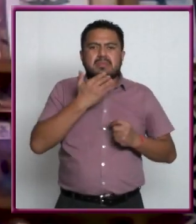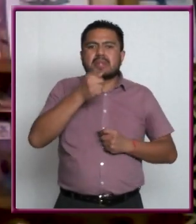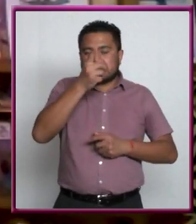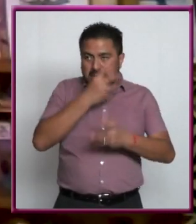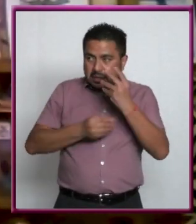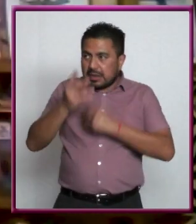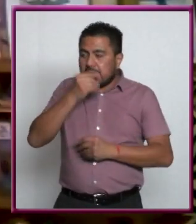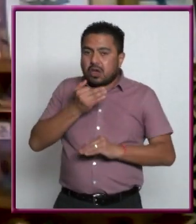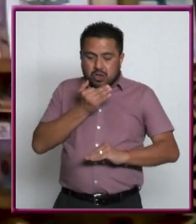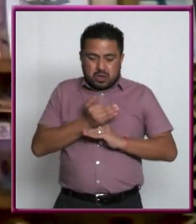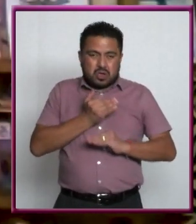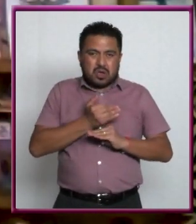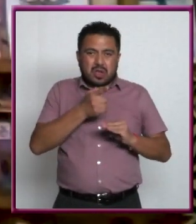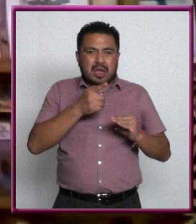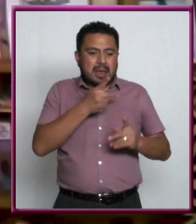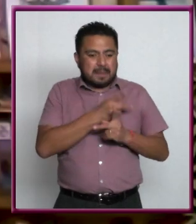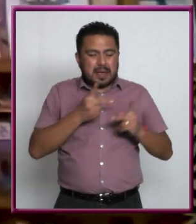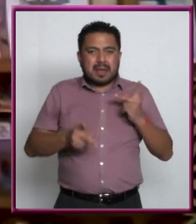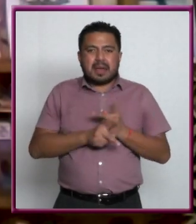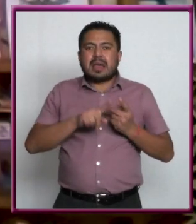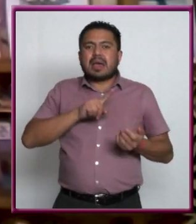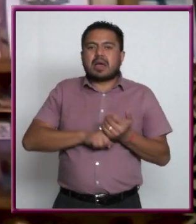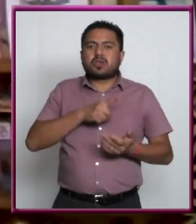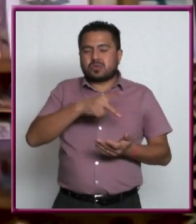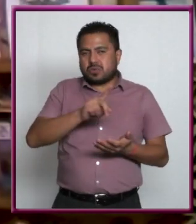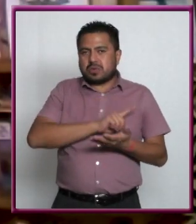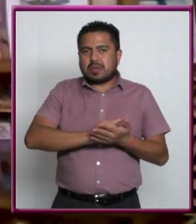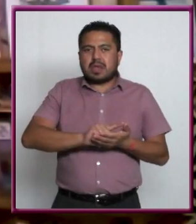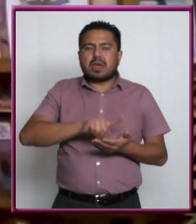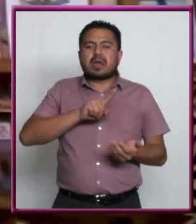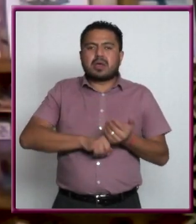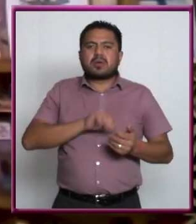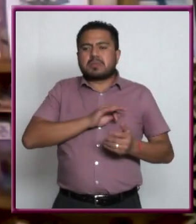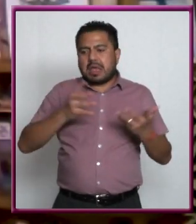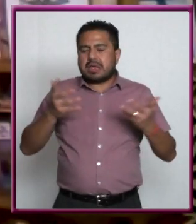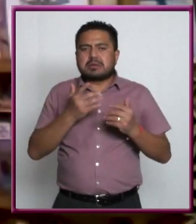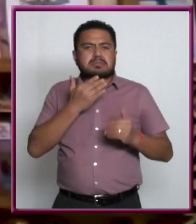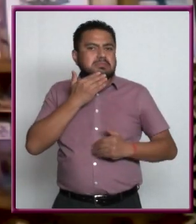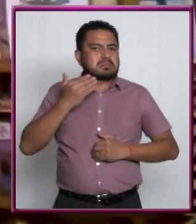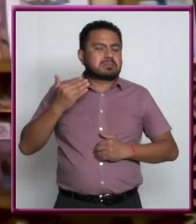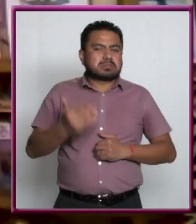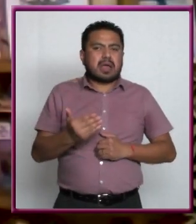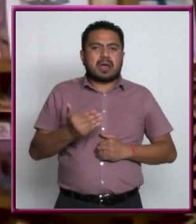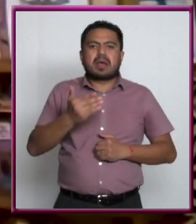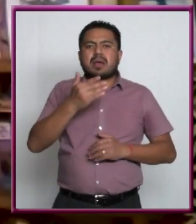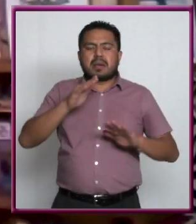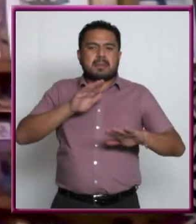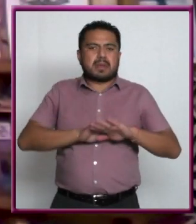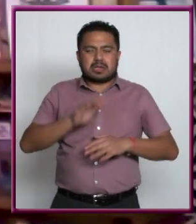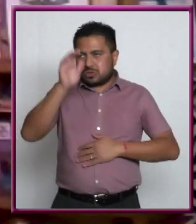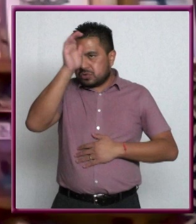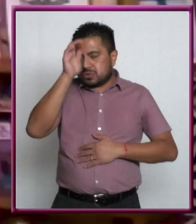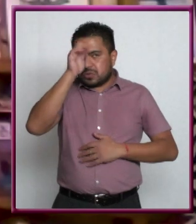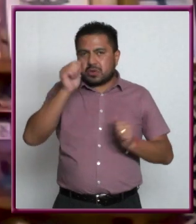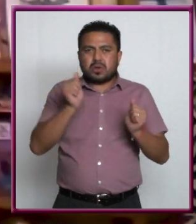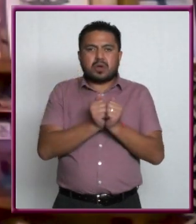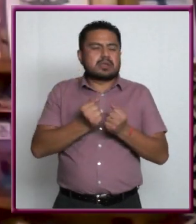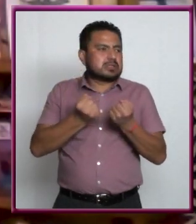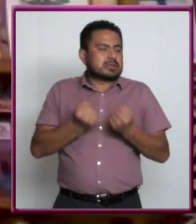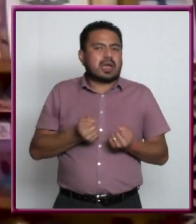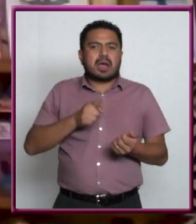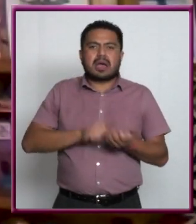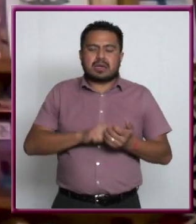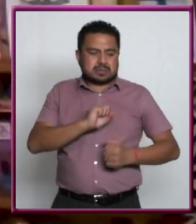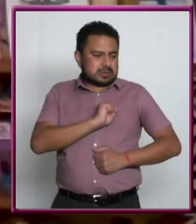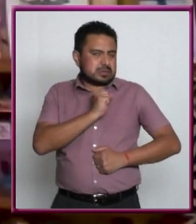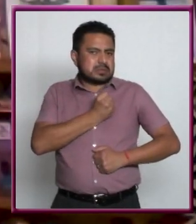si aprendes ahorita que estás en la prepa, que es tu derecho y que lo puedes ejercer súper bien y de manera consciente y de manera